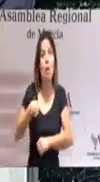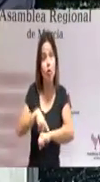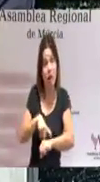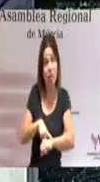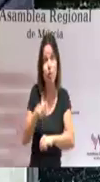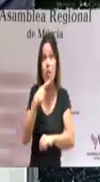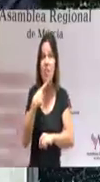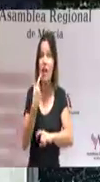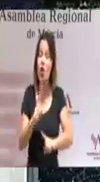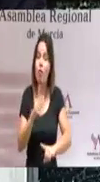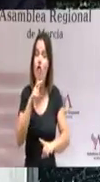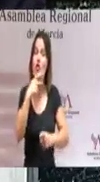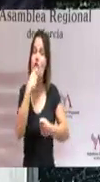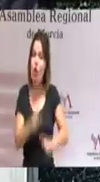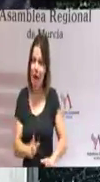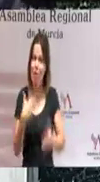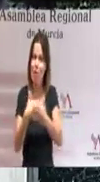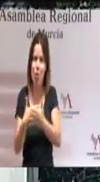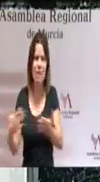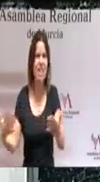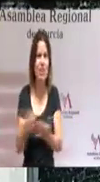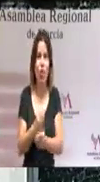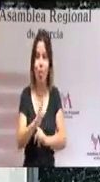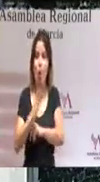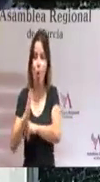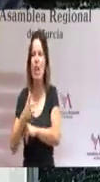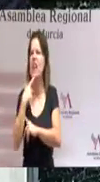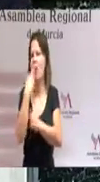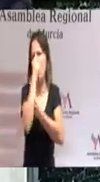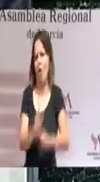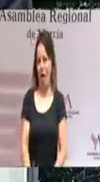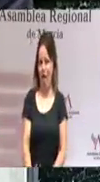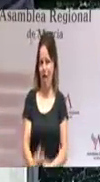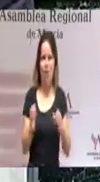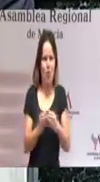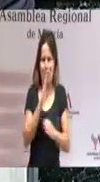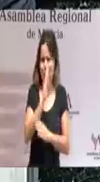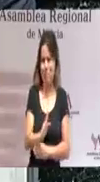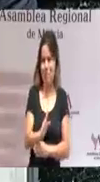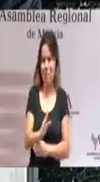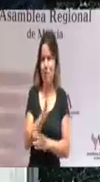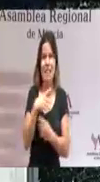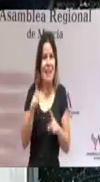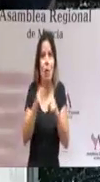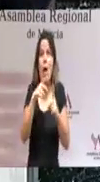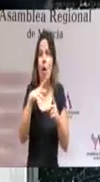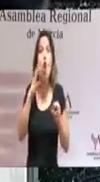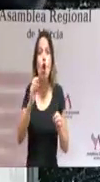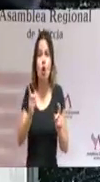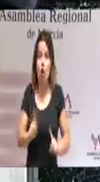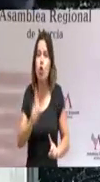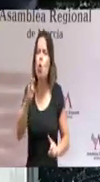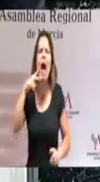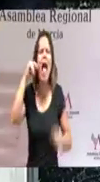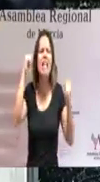ha negado la validez de todas las propuestas que le hacíamos, en bloque, sin atender a razones. Es usted un